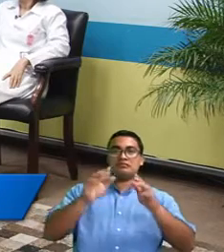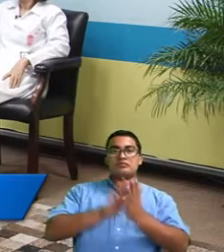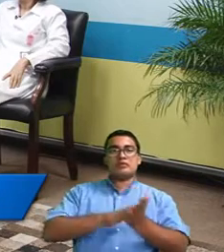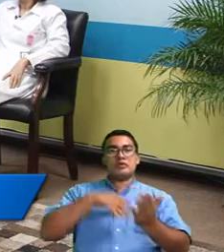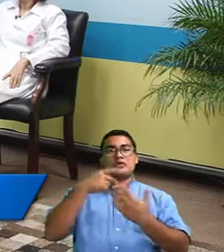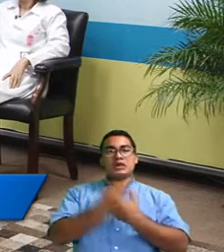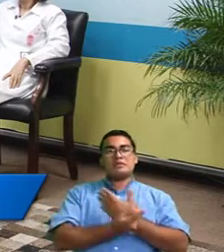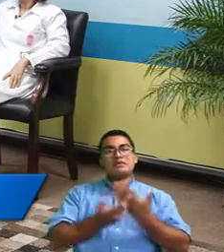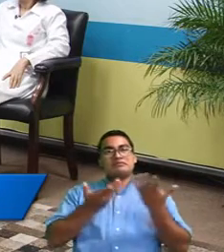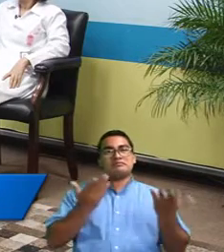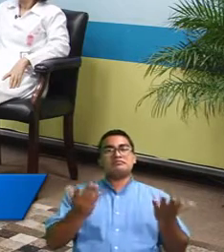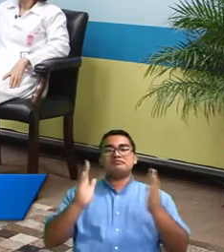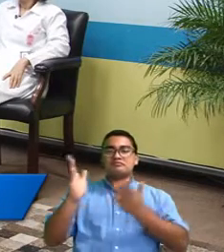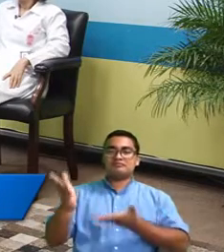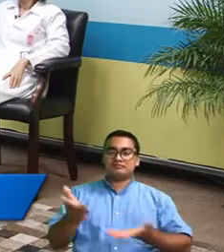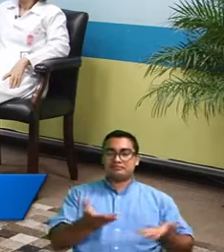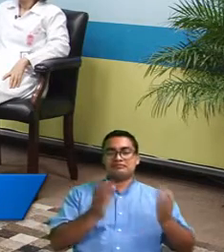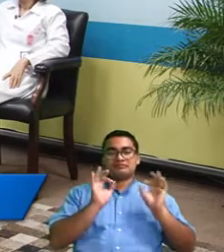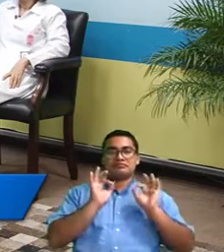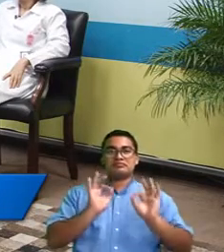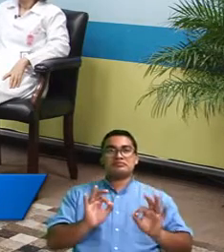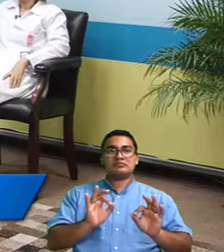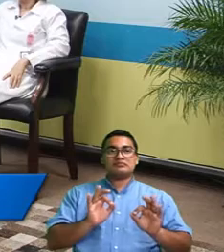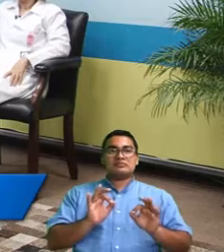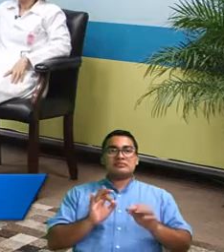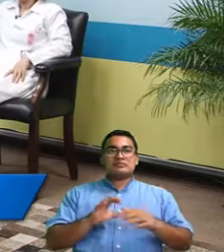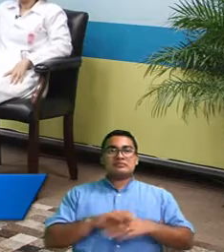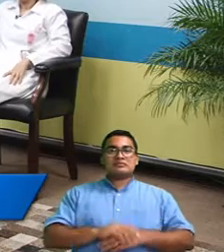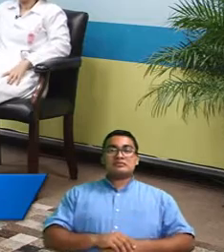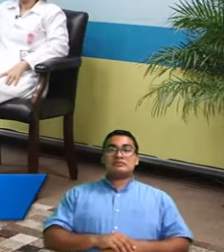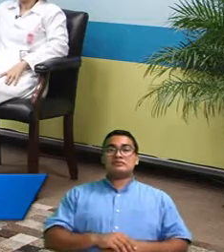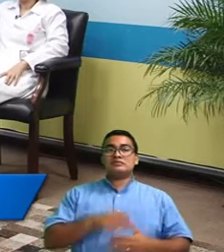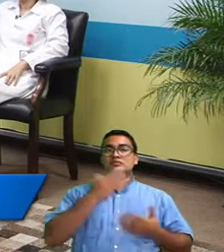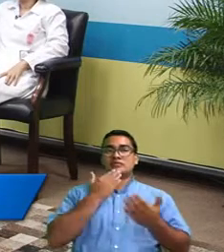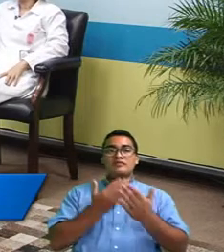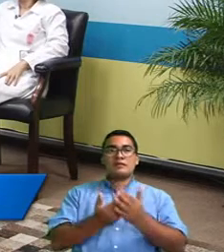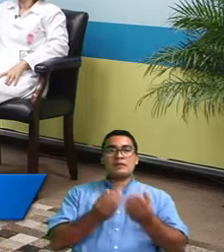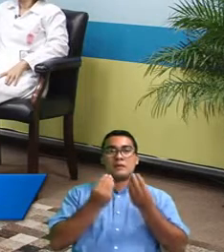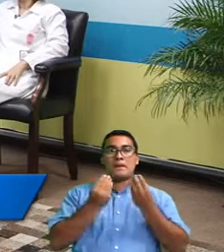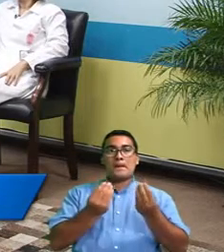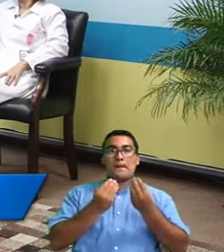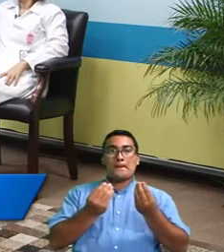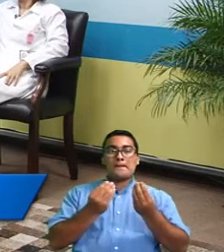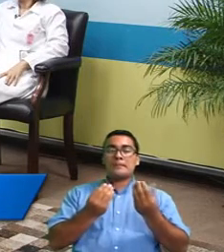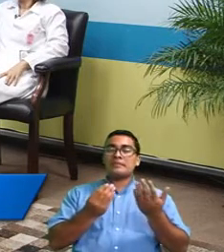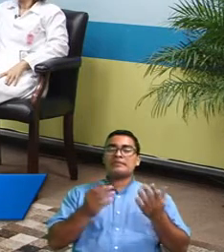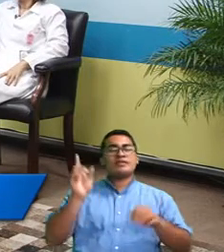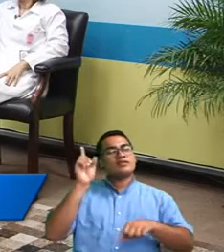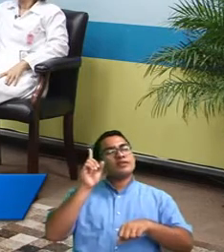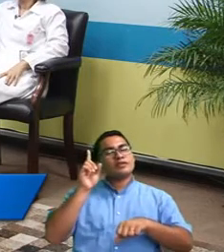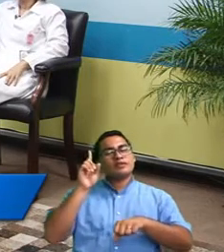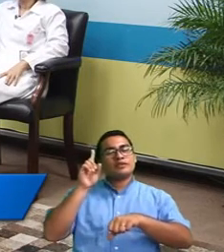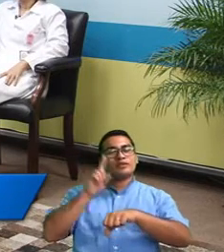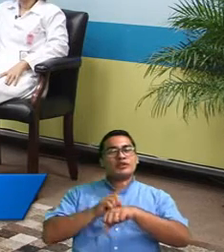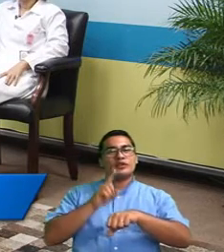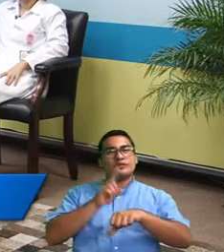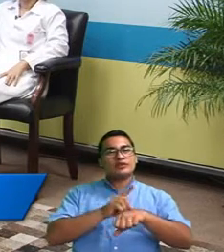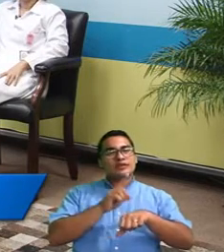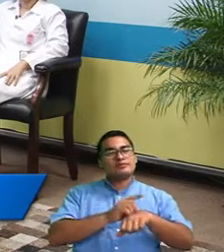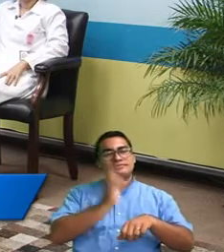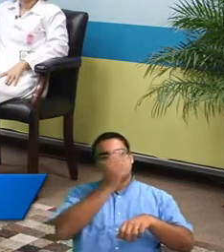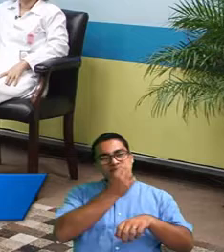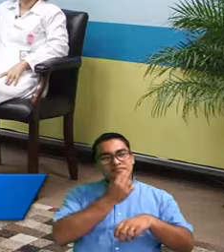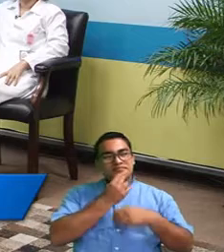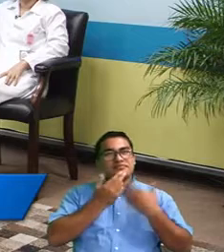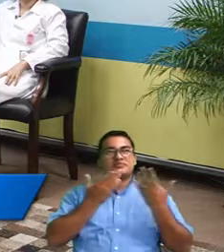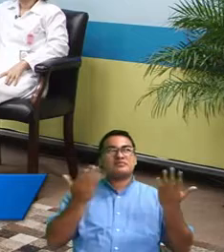muy, muy bienvenida, está en su casa. Gracias por invitarme. Doctora, para hablar del cáncer